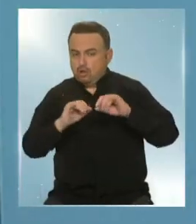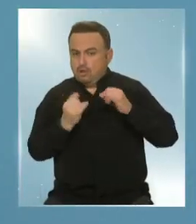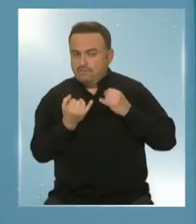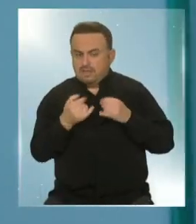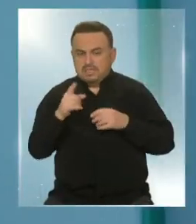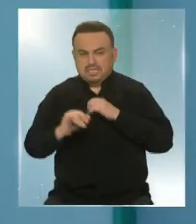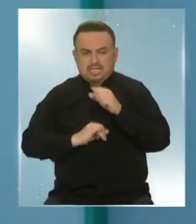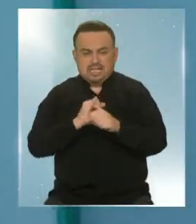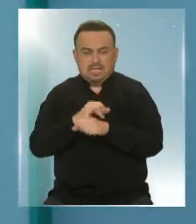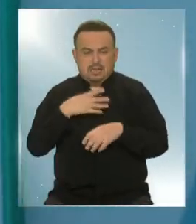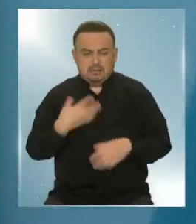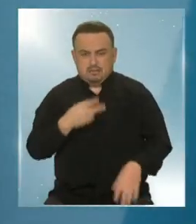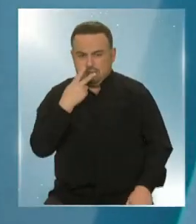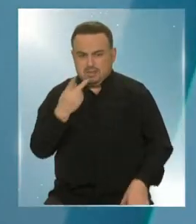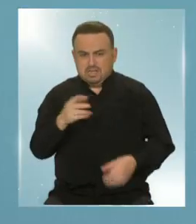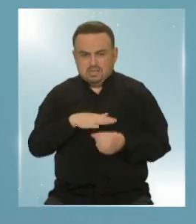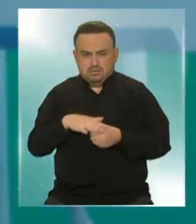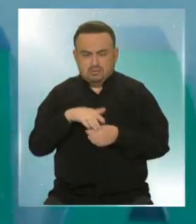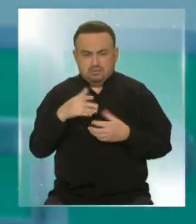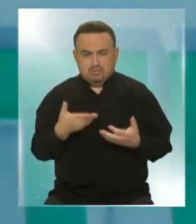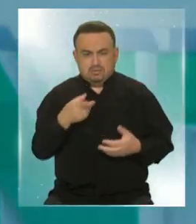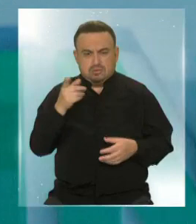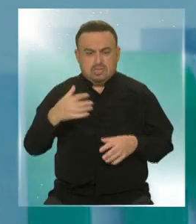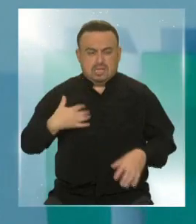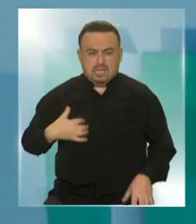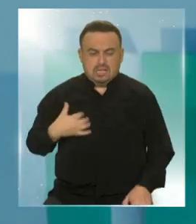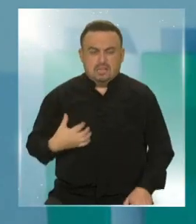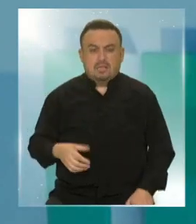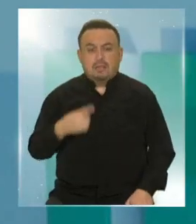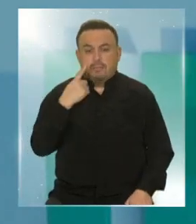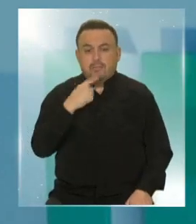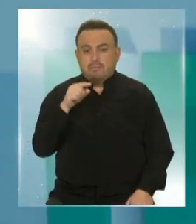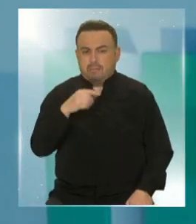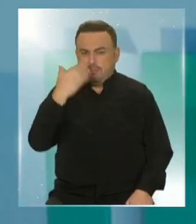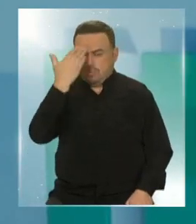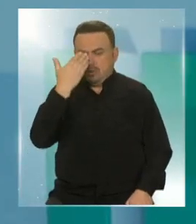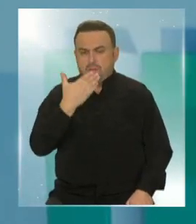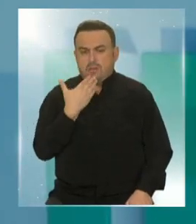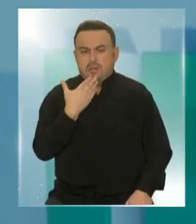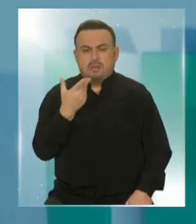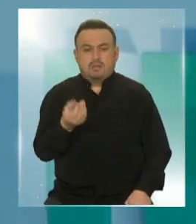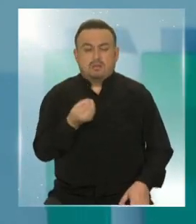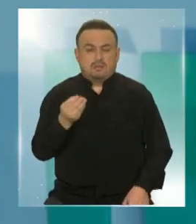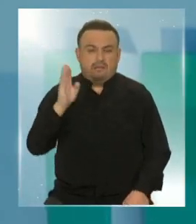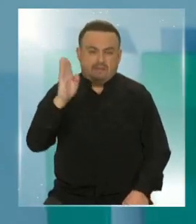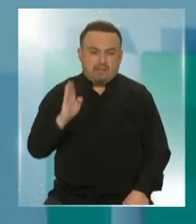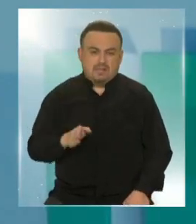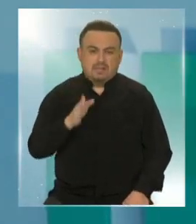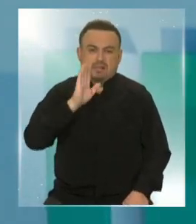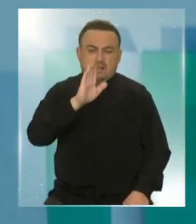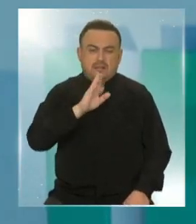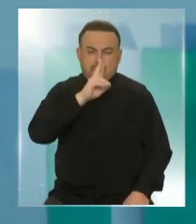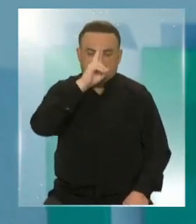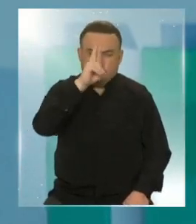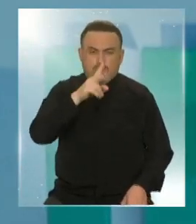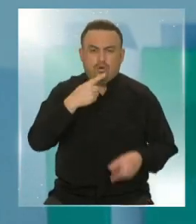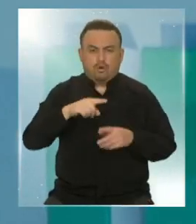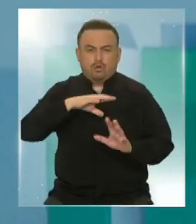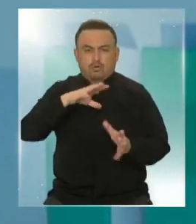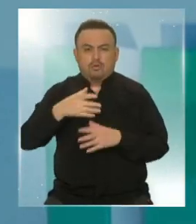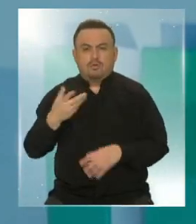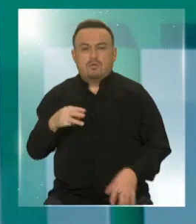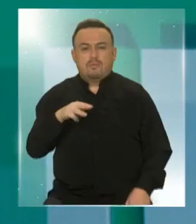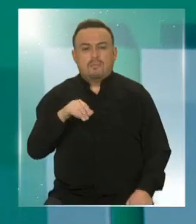internacionales veíamos ahí la situación que se está viviendo en argentina pero preocupa también lo que pasa en brasil lo que pasa en perú y en otras partes del mundo